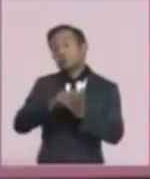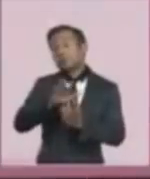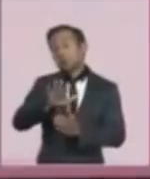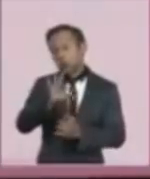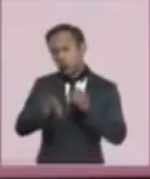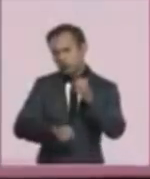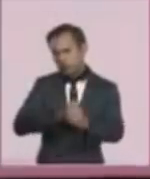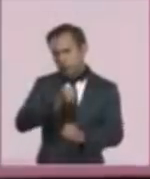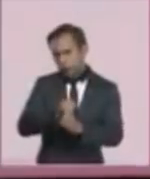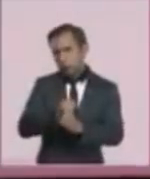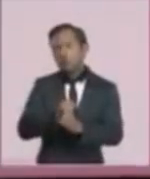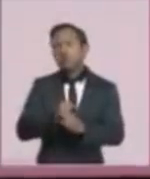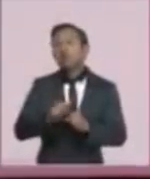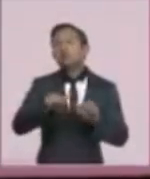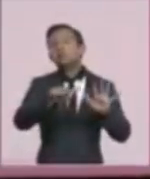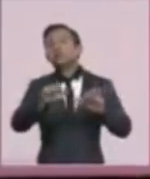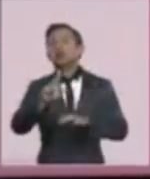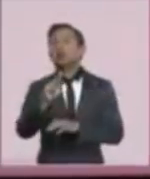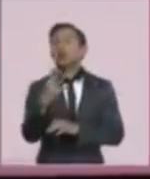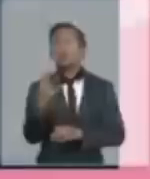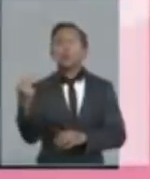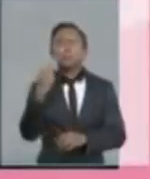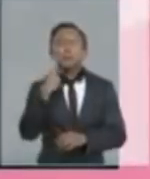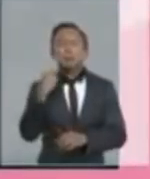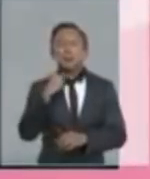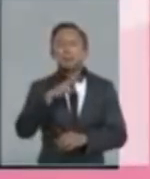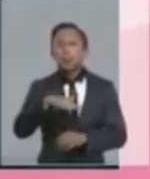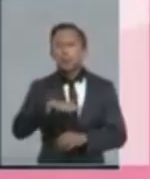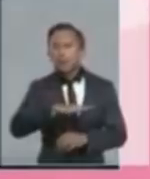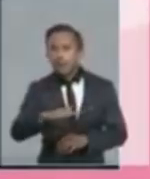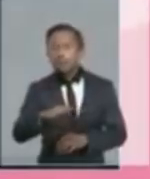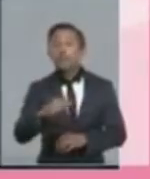684 homicidios. El año pasado en la Ciudad de México,